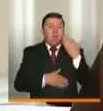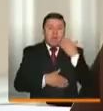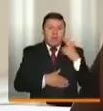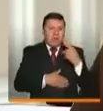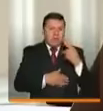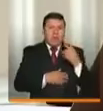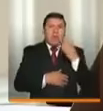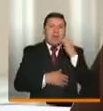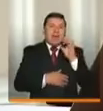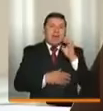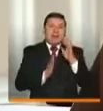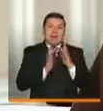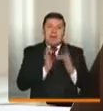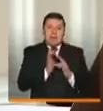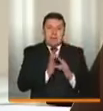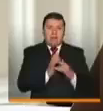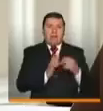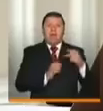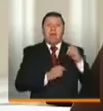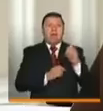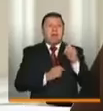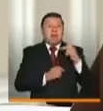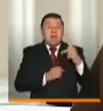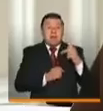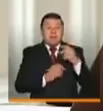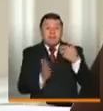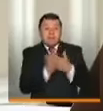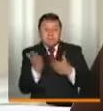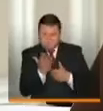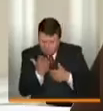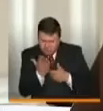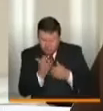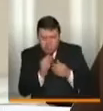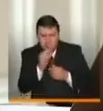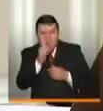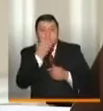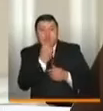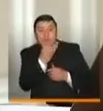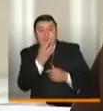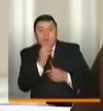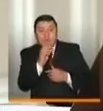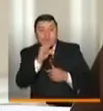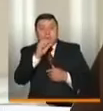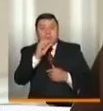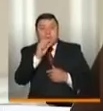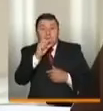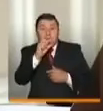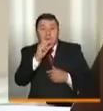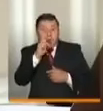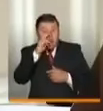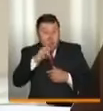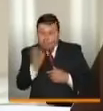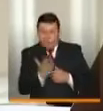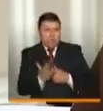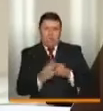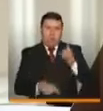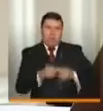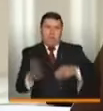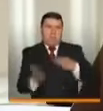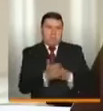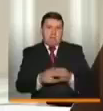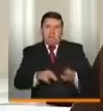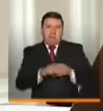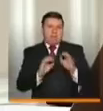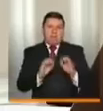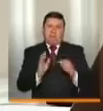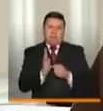desde el 15 de abril. Por lo tanto, los recibos que les van a llegar ahora a los colombianos en el mes de junio no pueden tener un